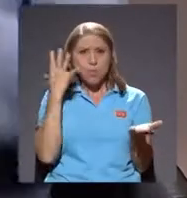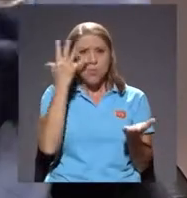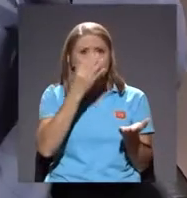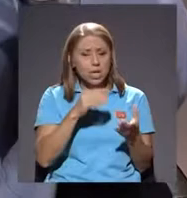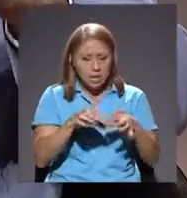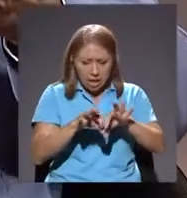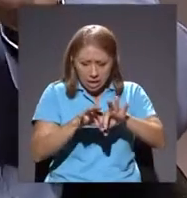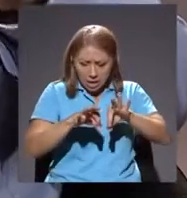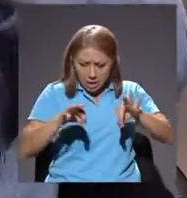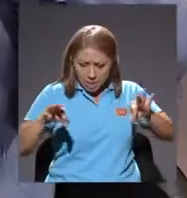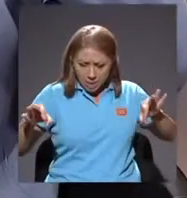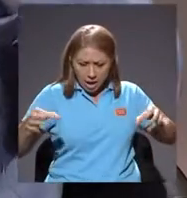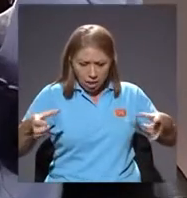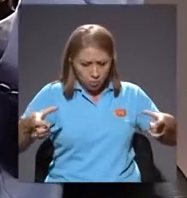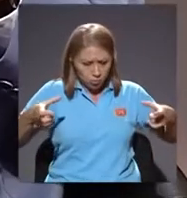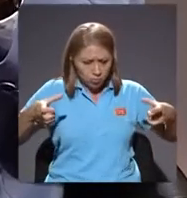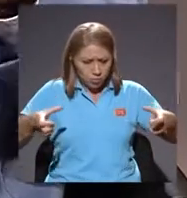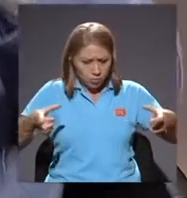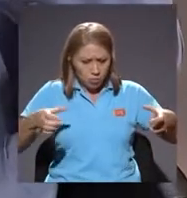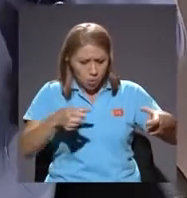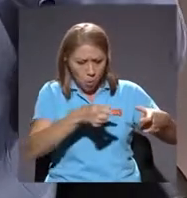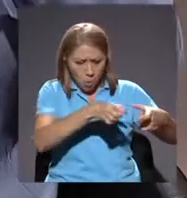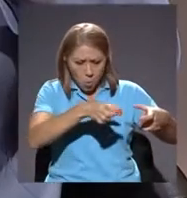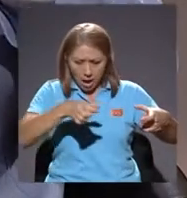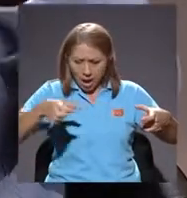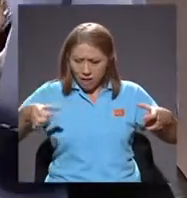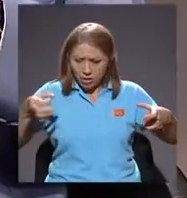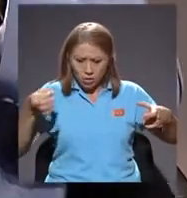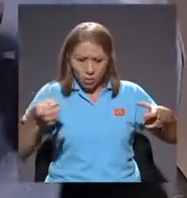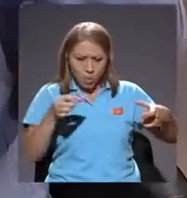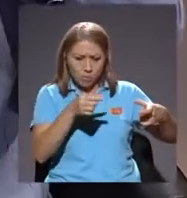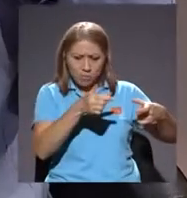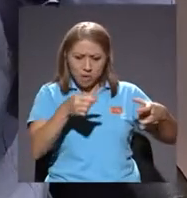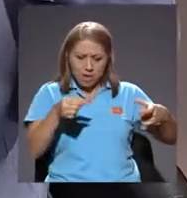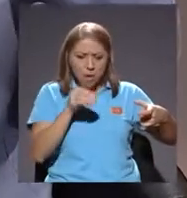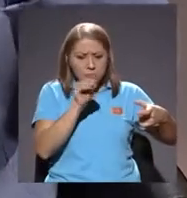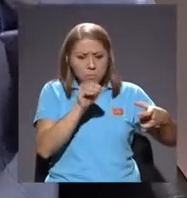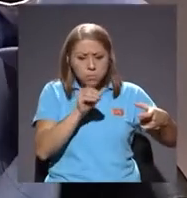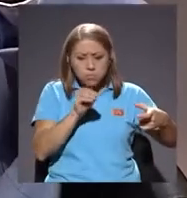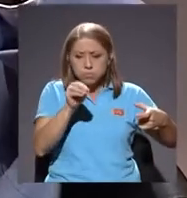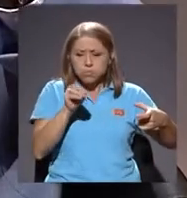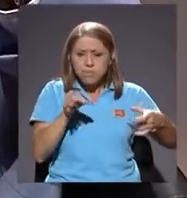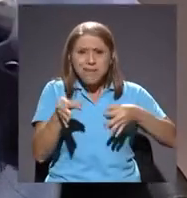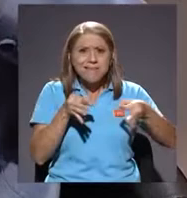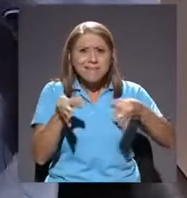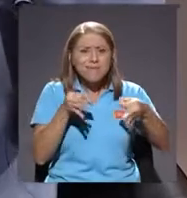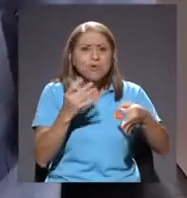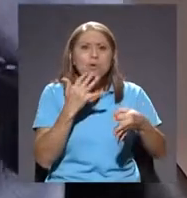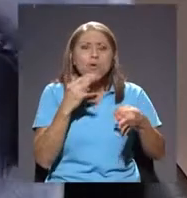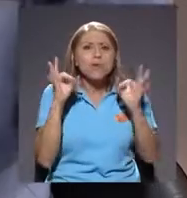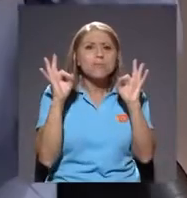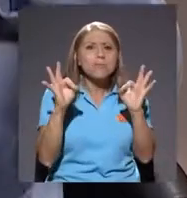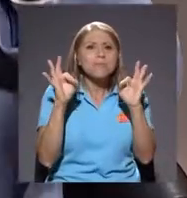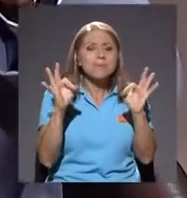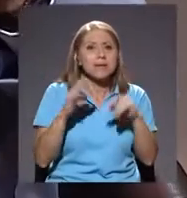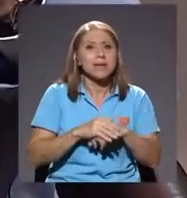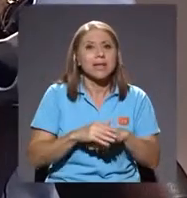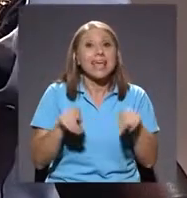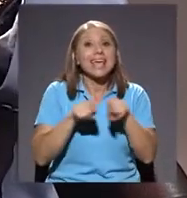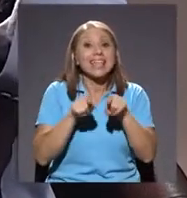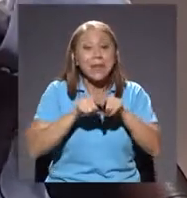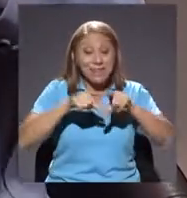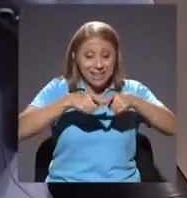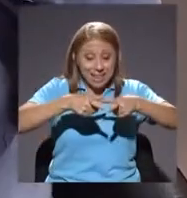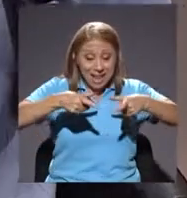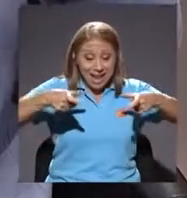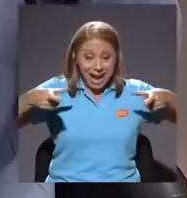con un cartón que da todos los instructivos a todo color y una burbuja en la forma de la herramienta